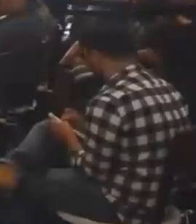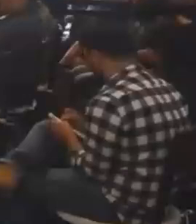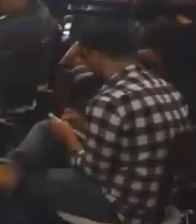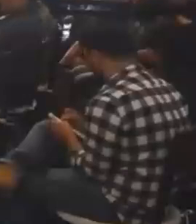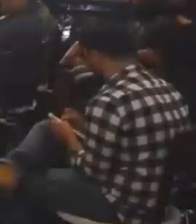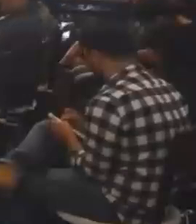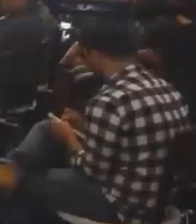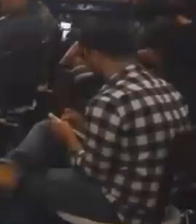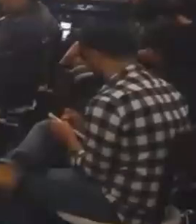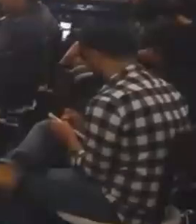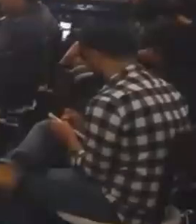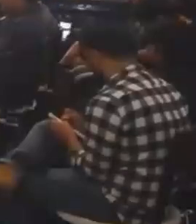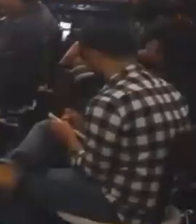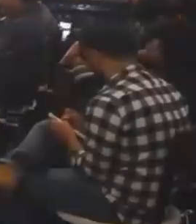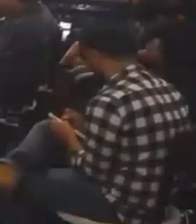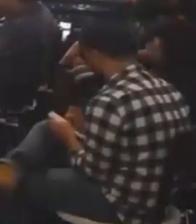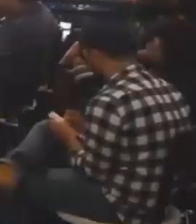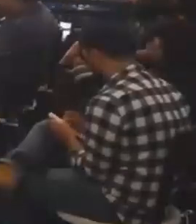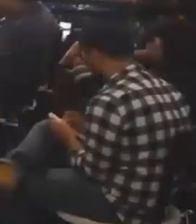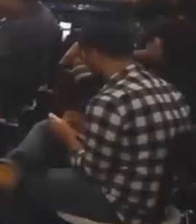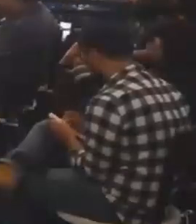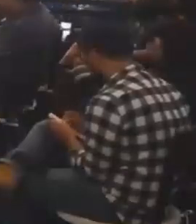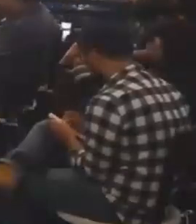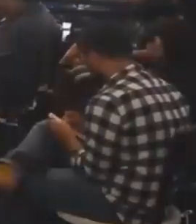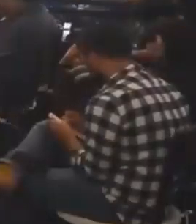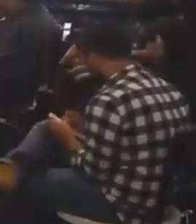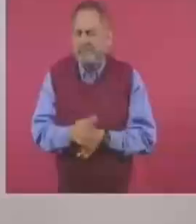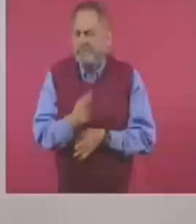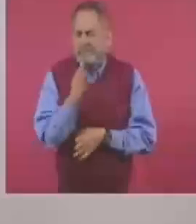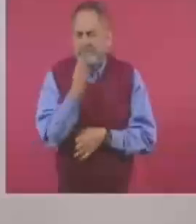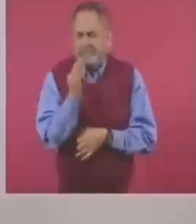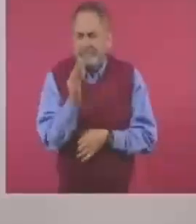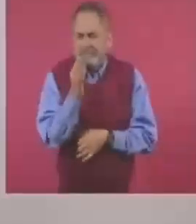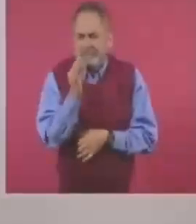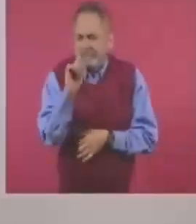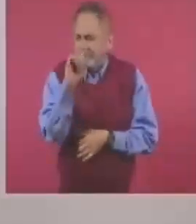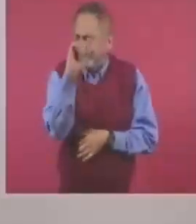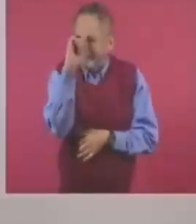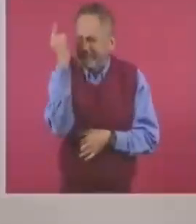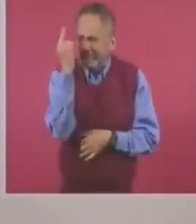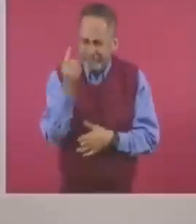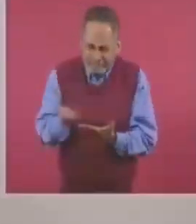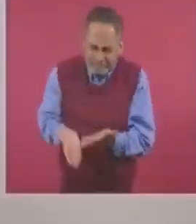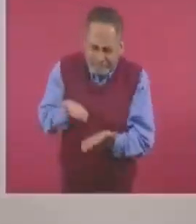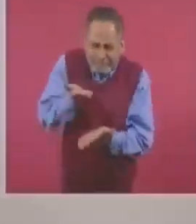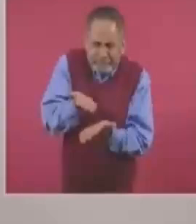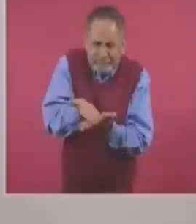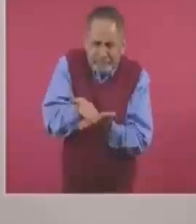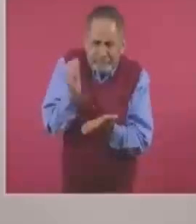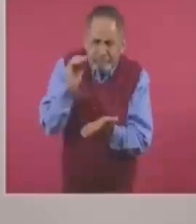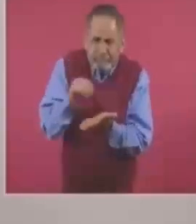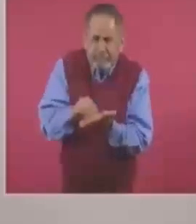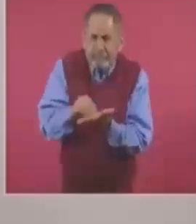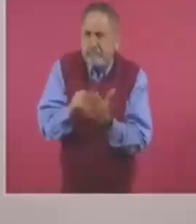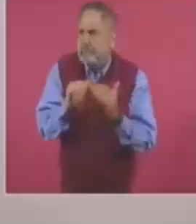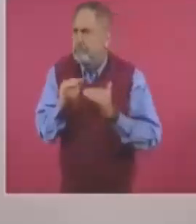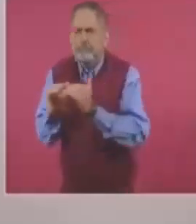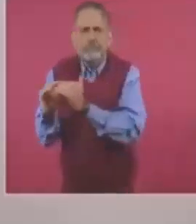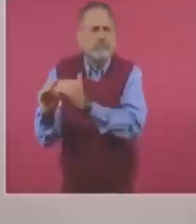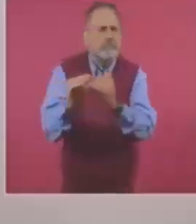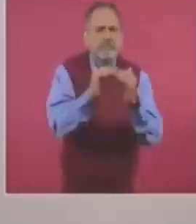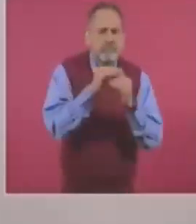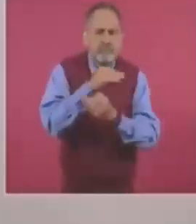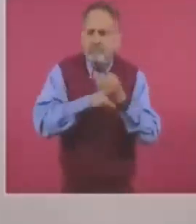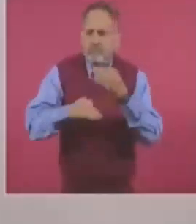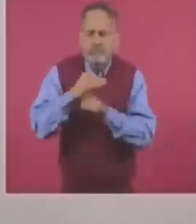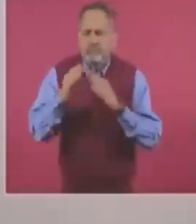de Contralínea es que en realidad pues no es él simplemente es un vocero del Departamento de